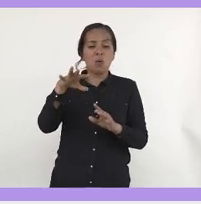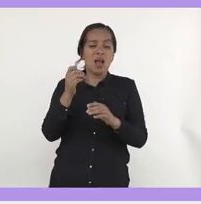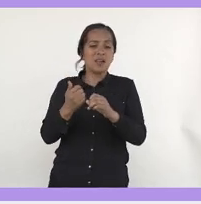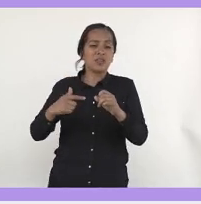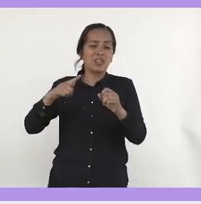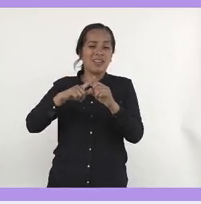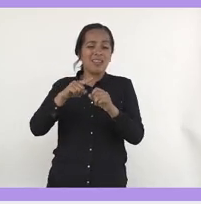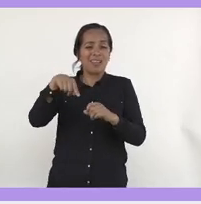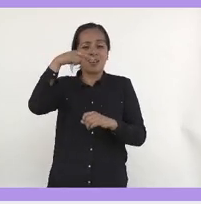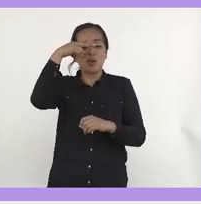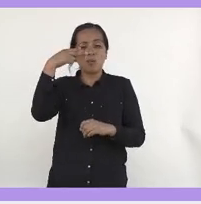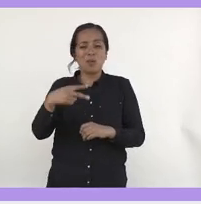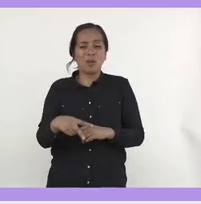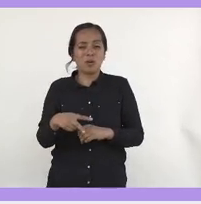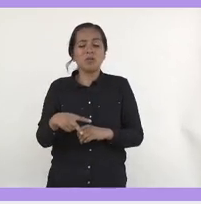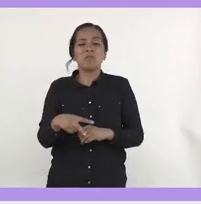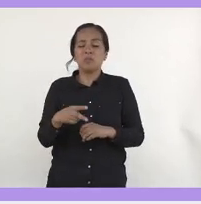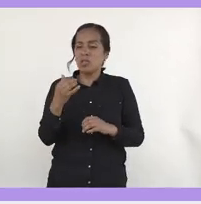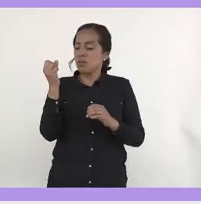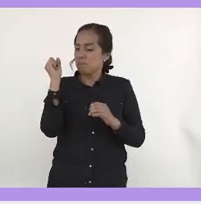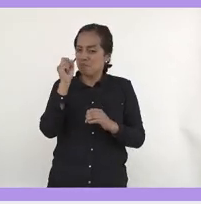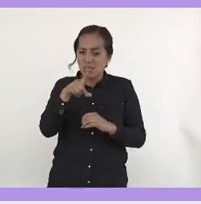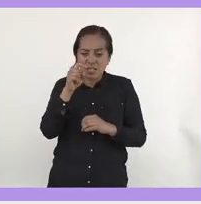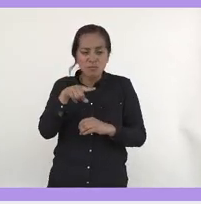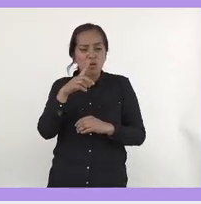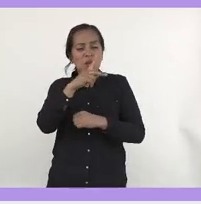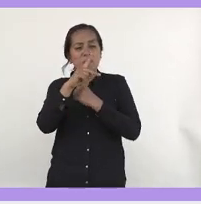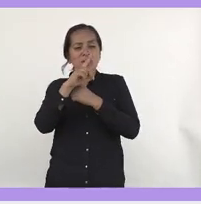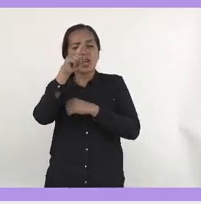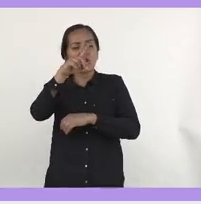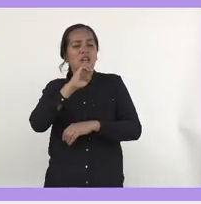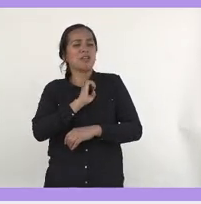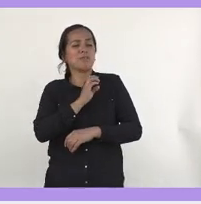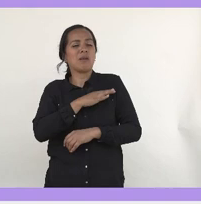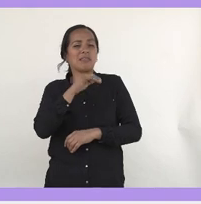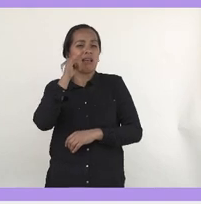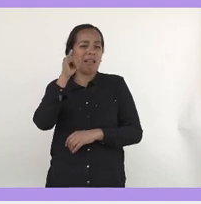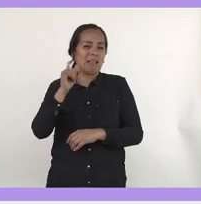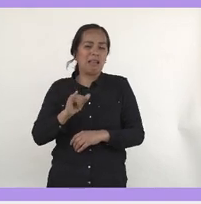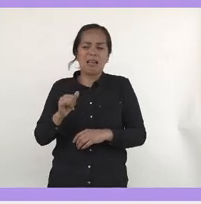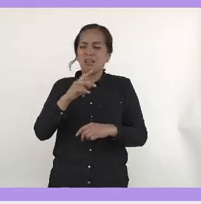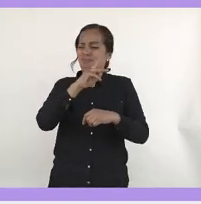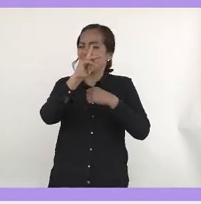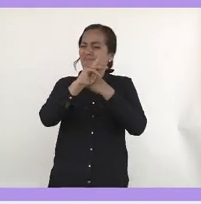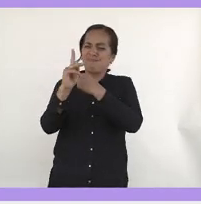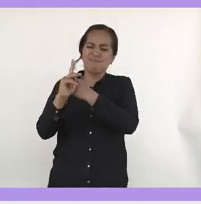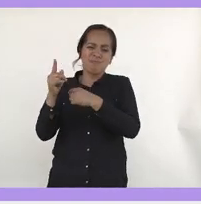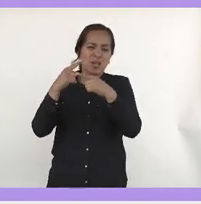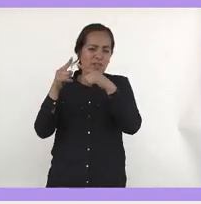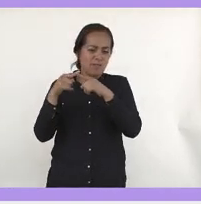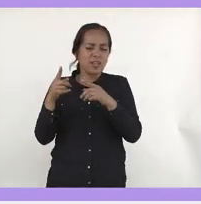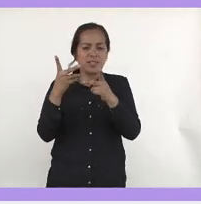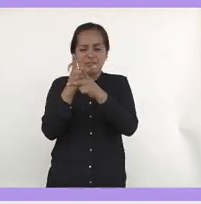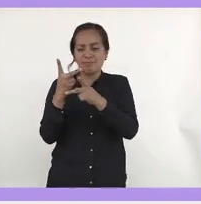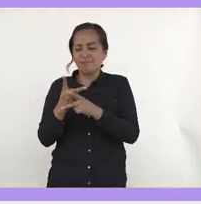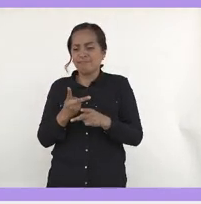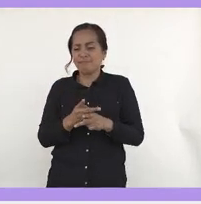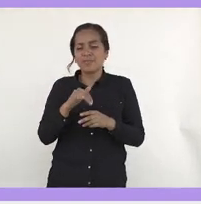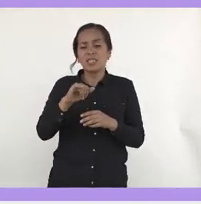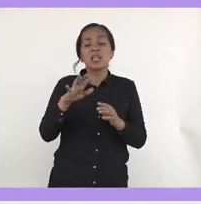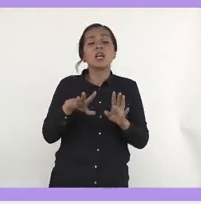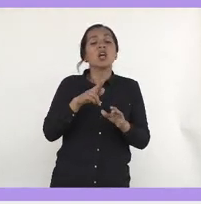México también ha pasado en España también pasa en Italia también pasan muchos países creo que hay que